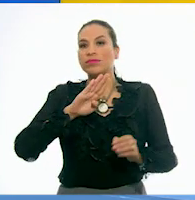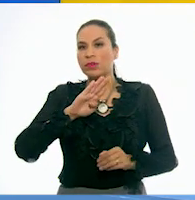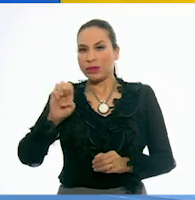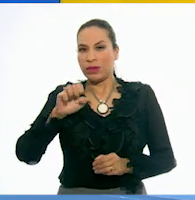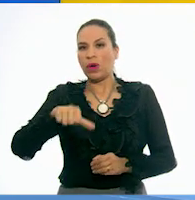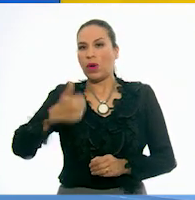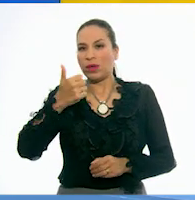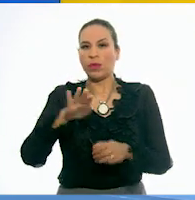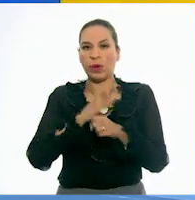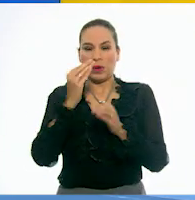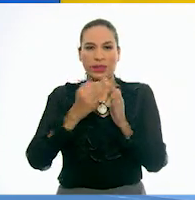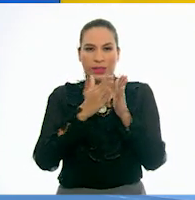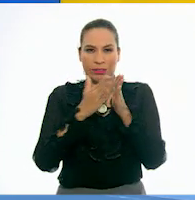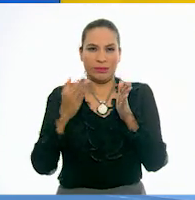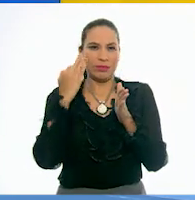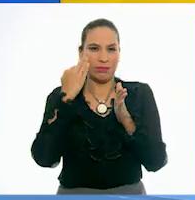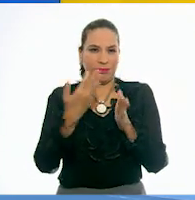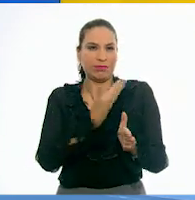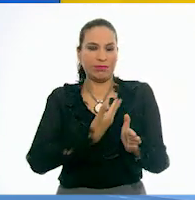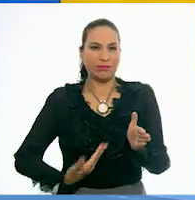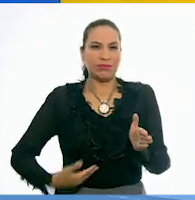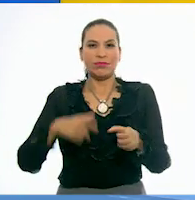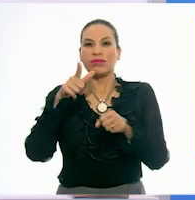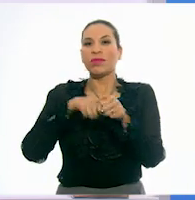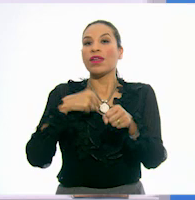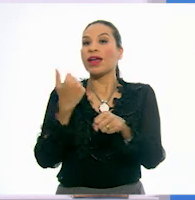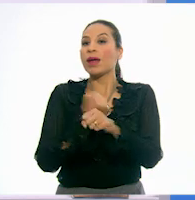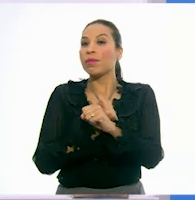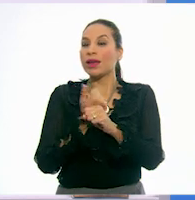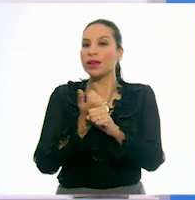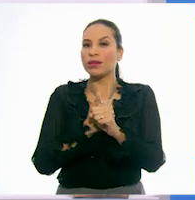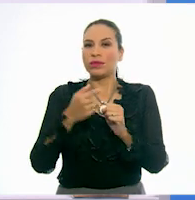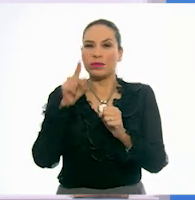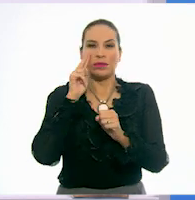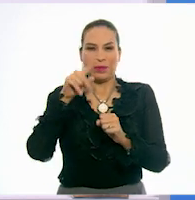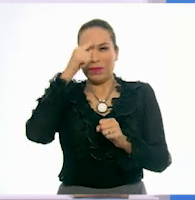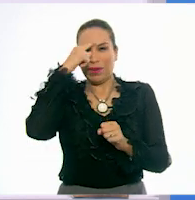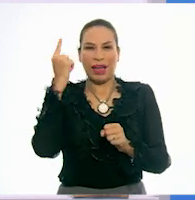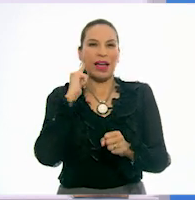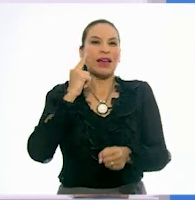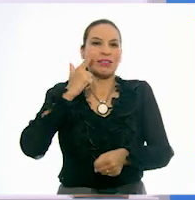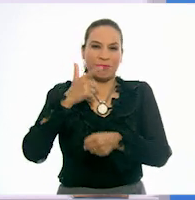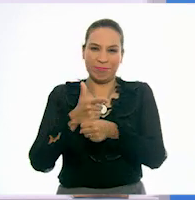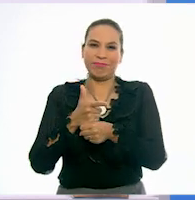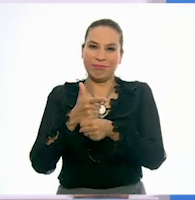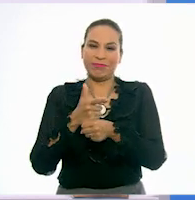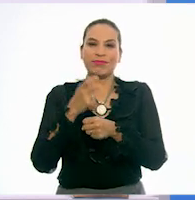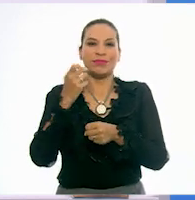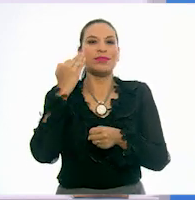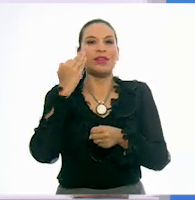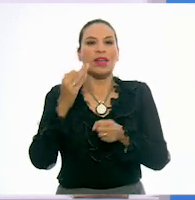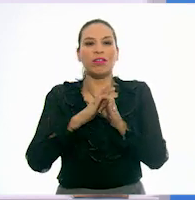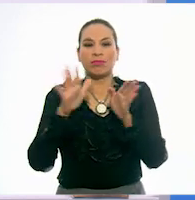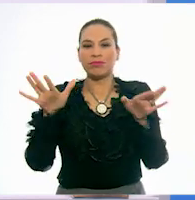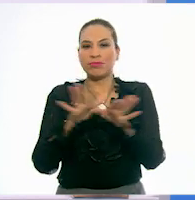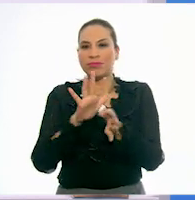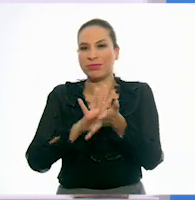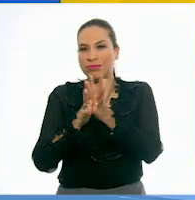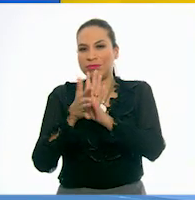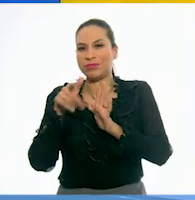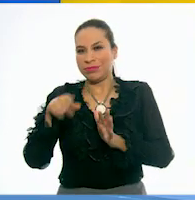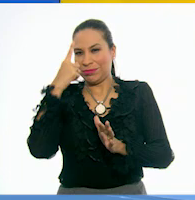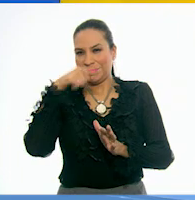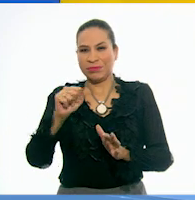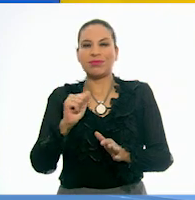eso, hemos marcado este periodo presidencial con color amarillo, para que sea más fácil identificar este momento de transición en el